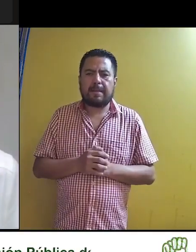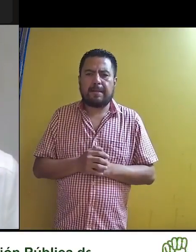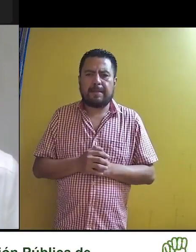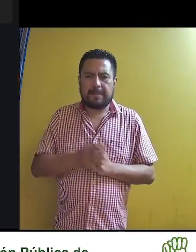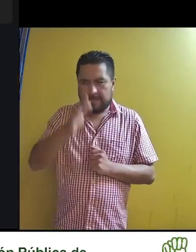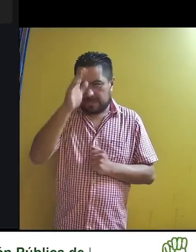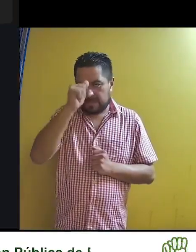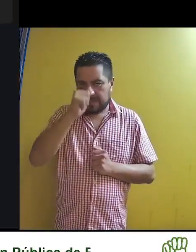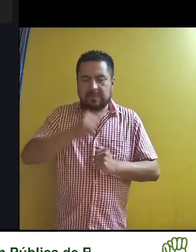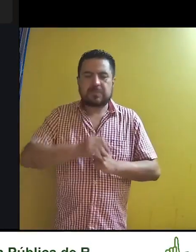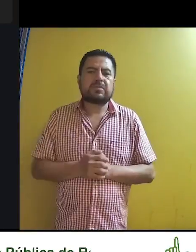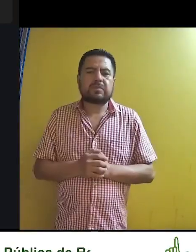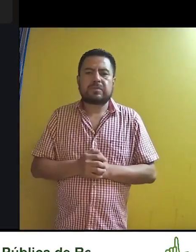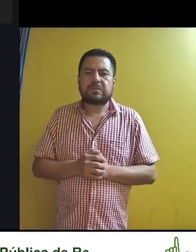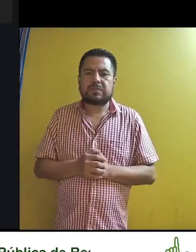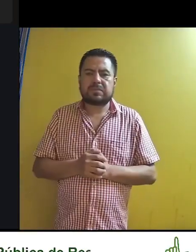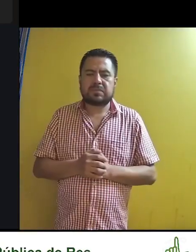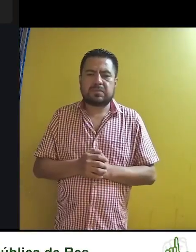Favor.